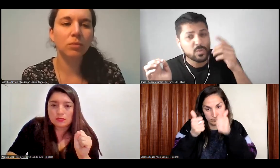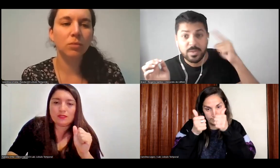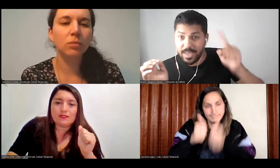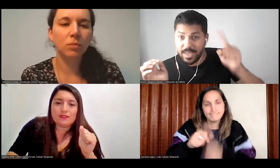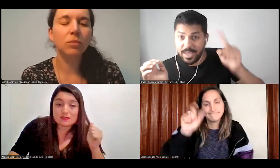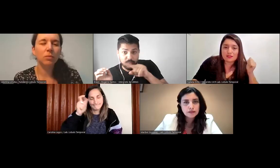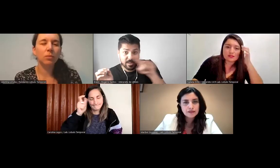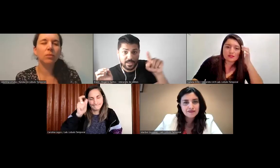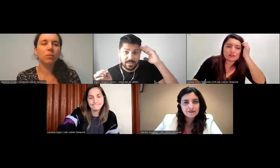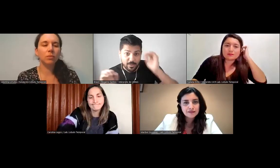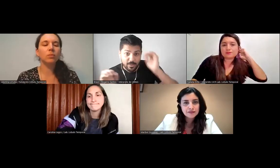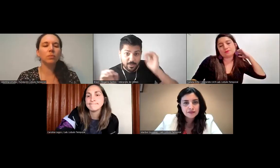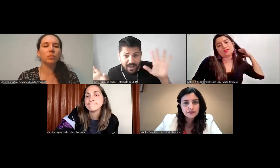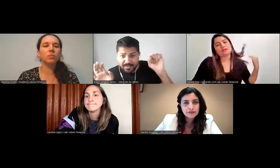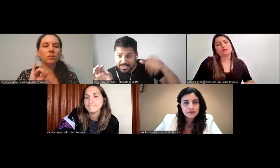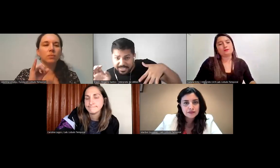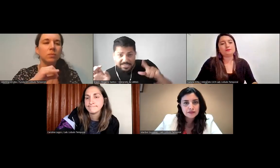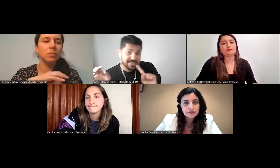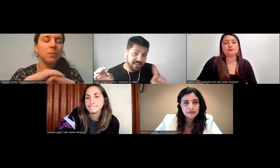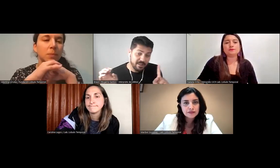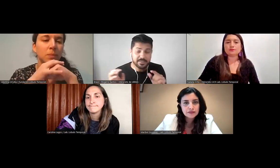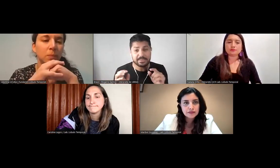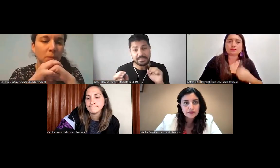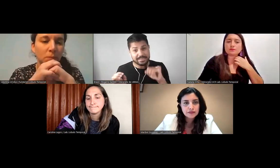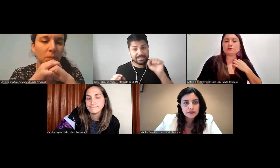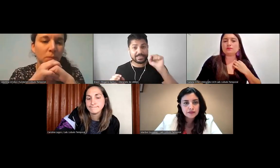¿No? Sí, ok. Gracias.